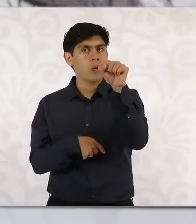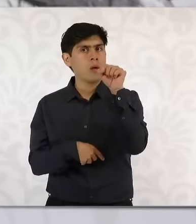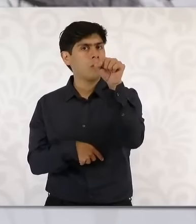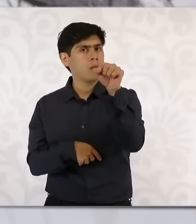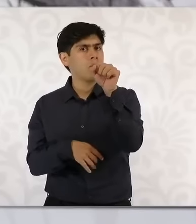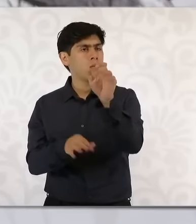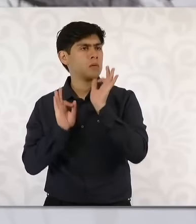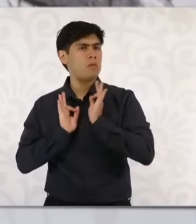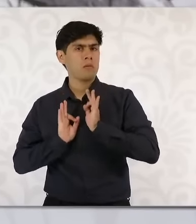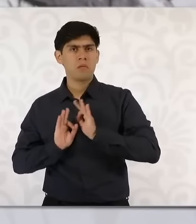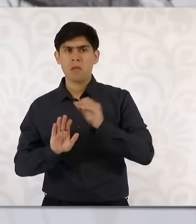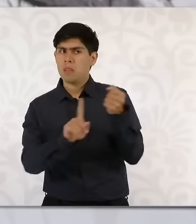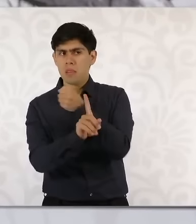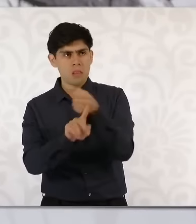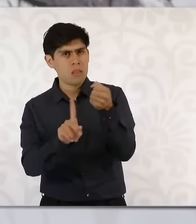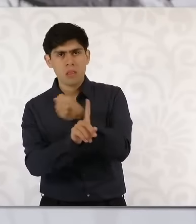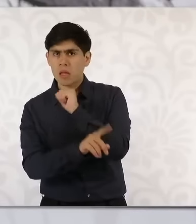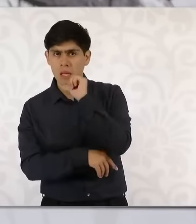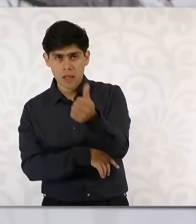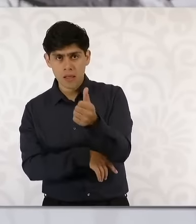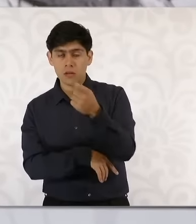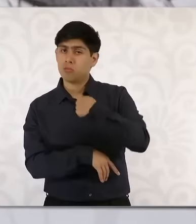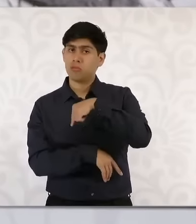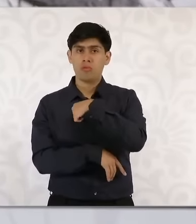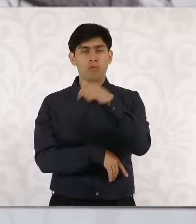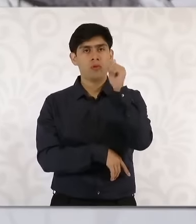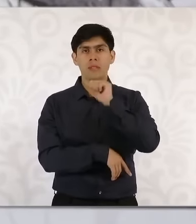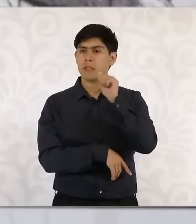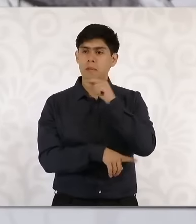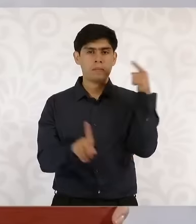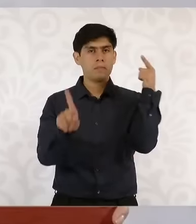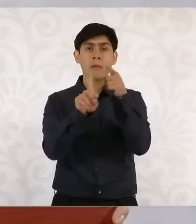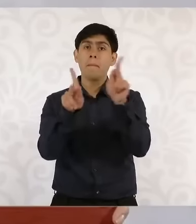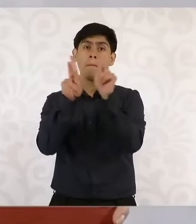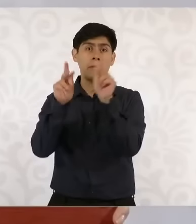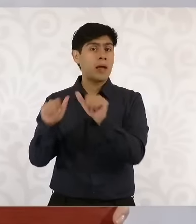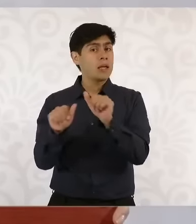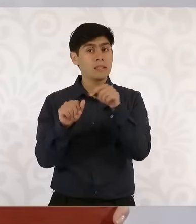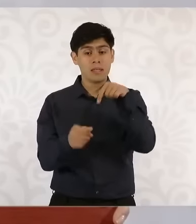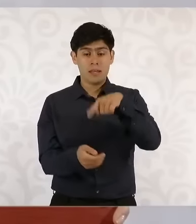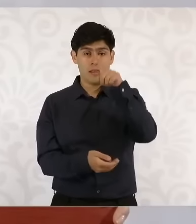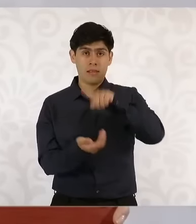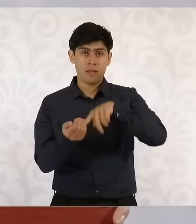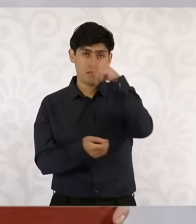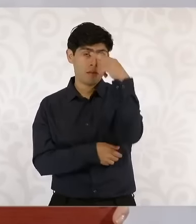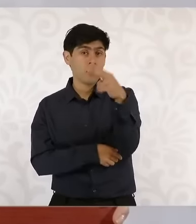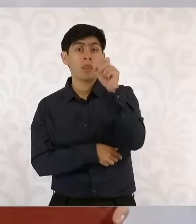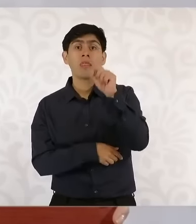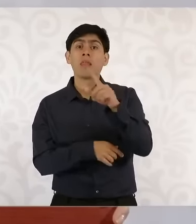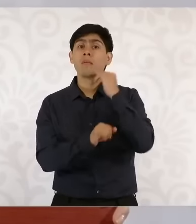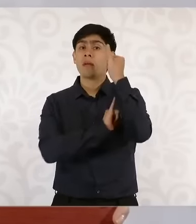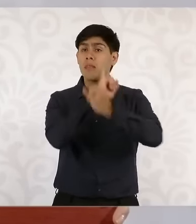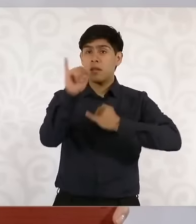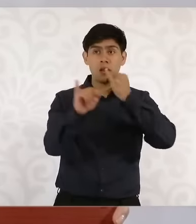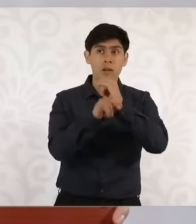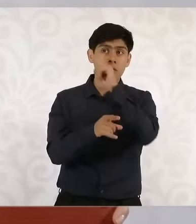defendemos siempre el pacifismo internacional. A Martin Luther